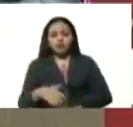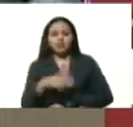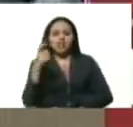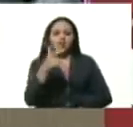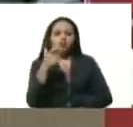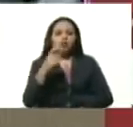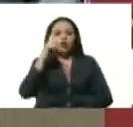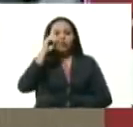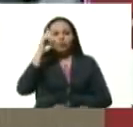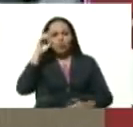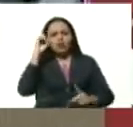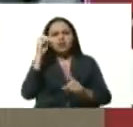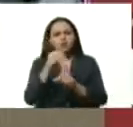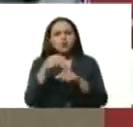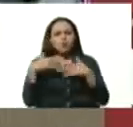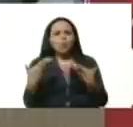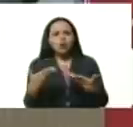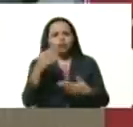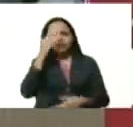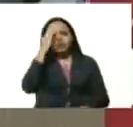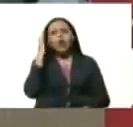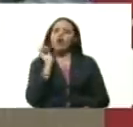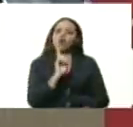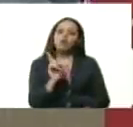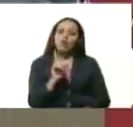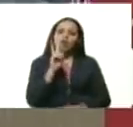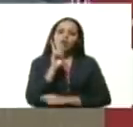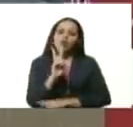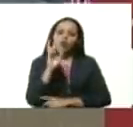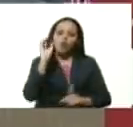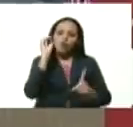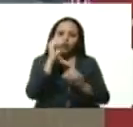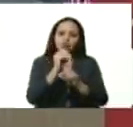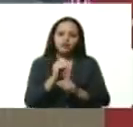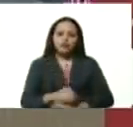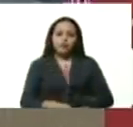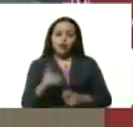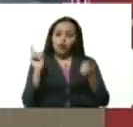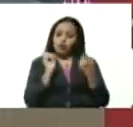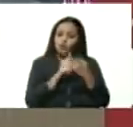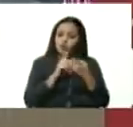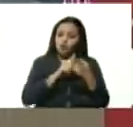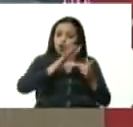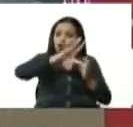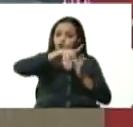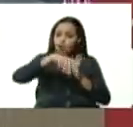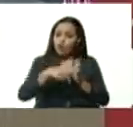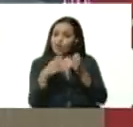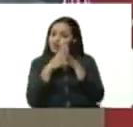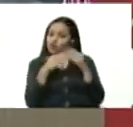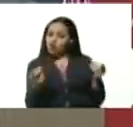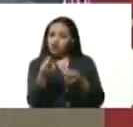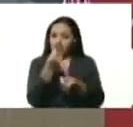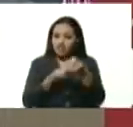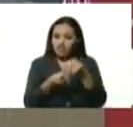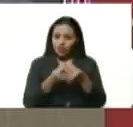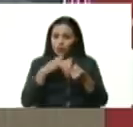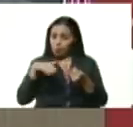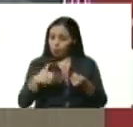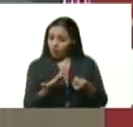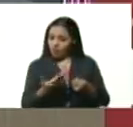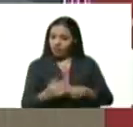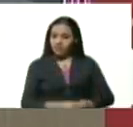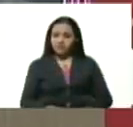solo fin, corrijo, dos fines: robarse todo el dinero que se puedan robar, y a estas alturas